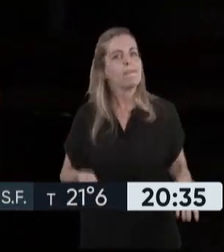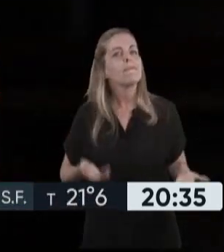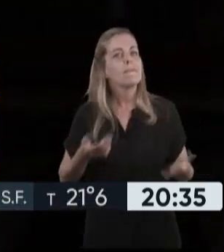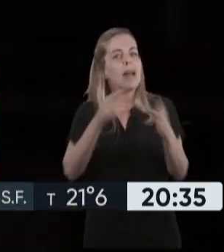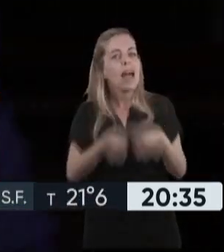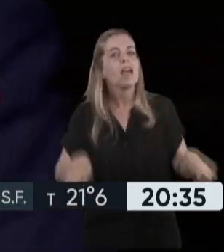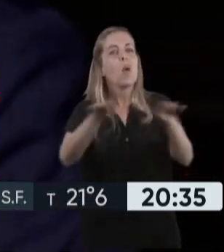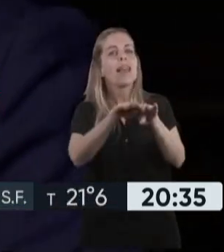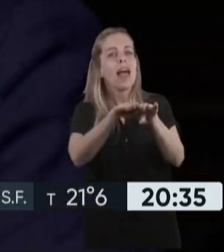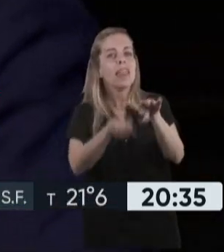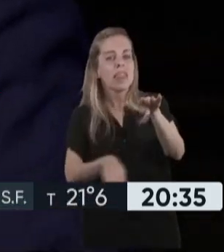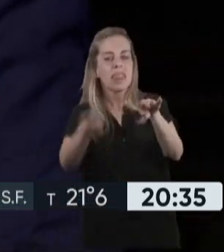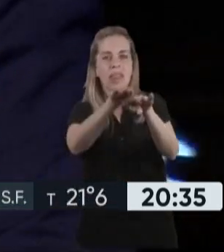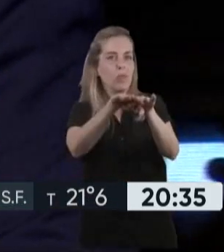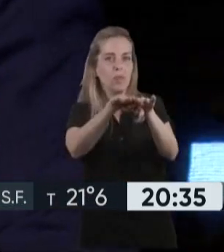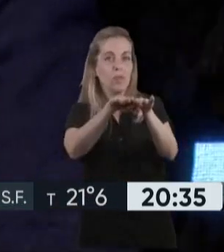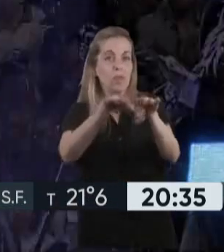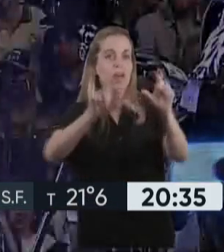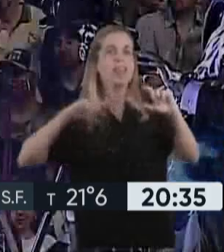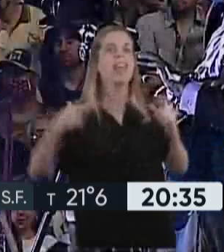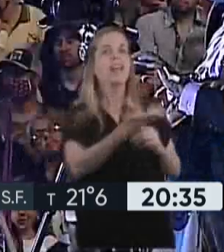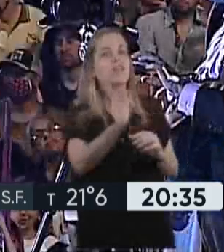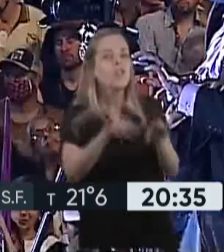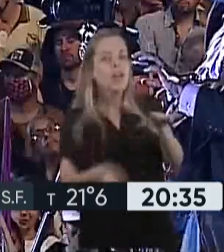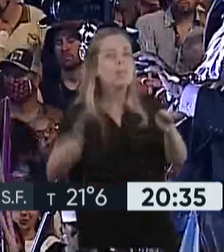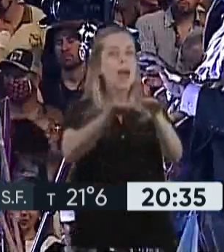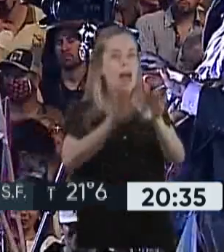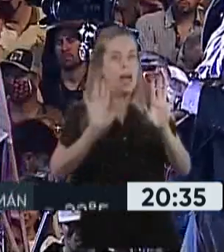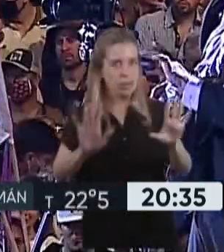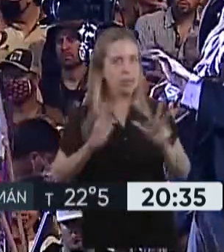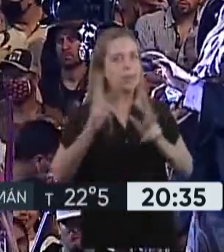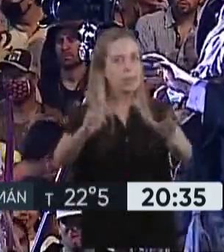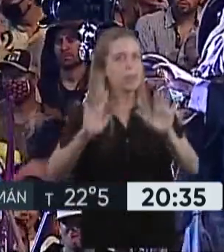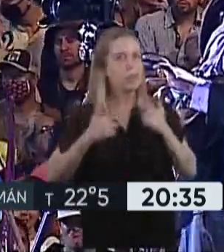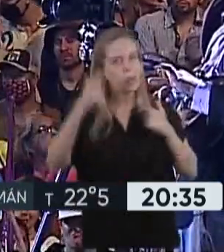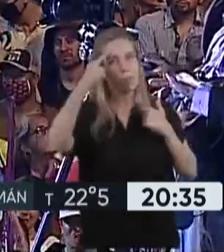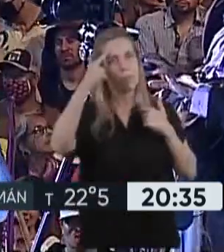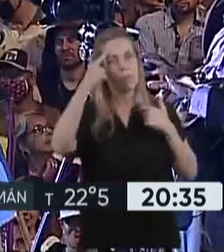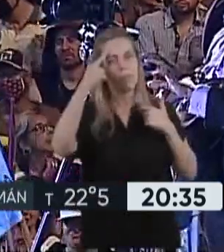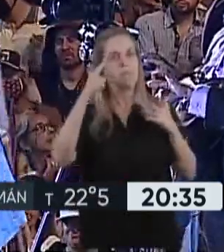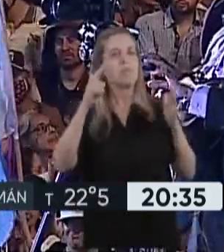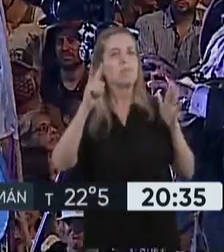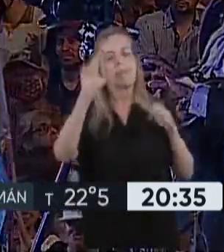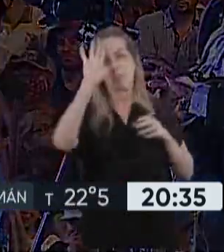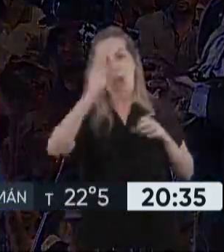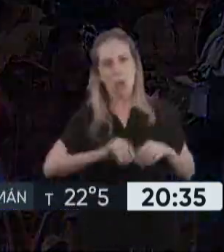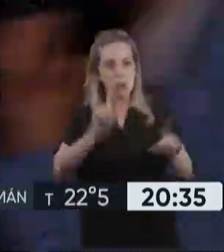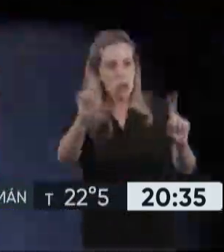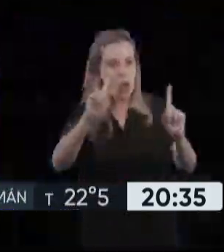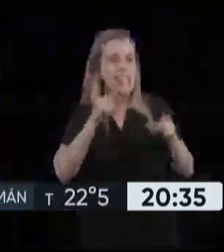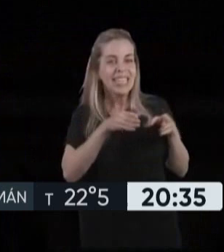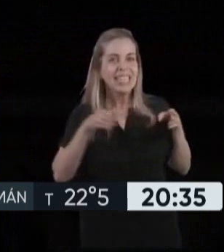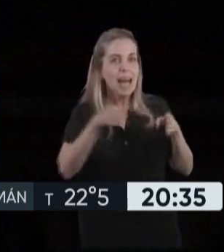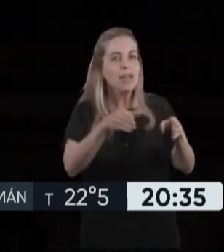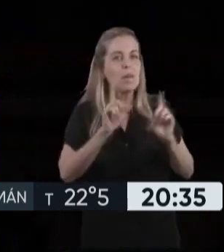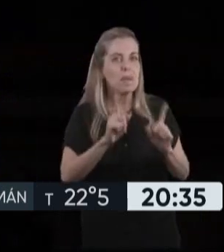más igualdad. Quiero decirles que no he abandonado ese camino, que es el mismo camino que